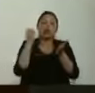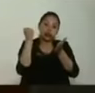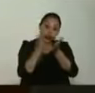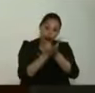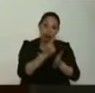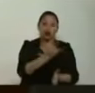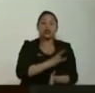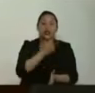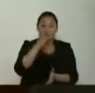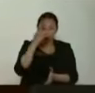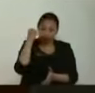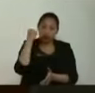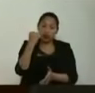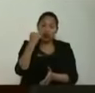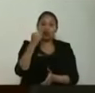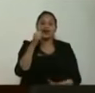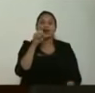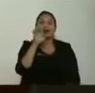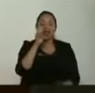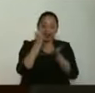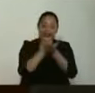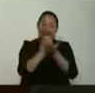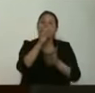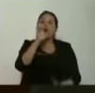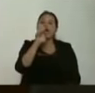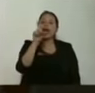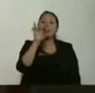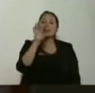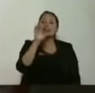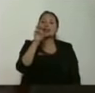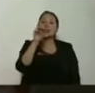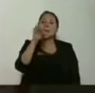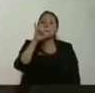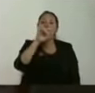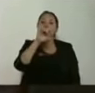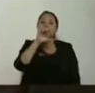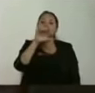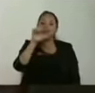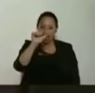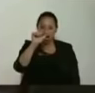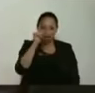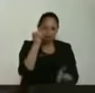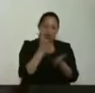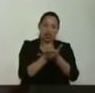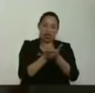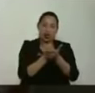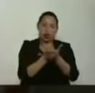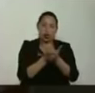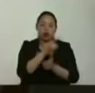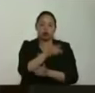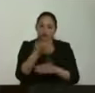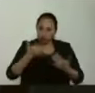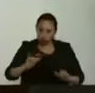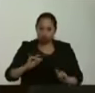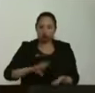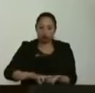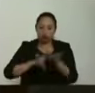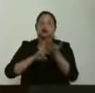Esa renovación de 200.000 millones, me informa la senadora María del Rosario Guerra, que ya ha ejecutado